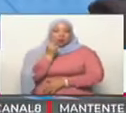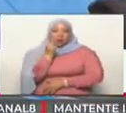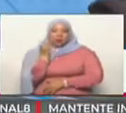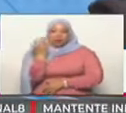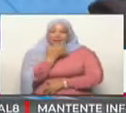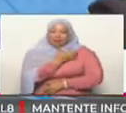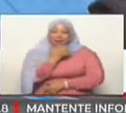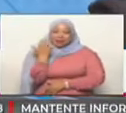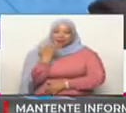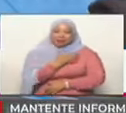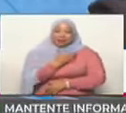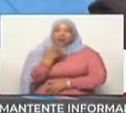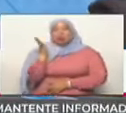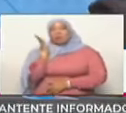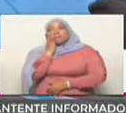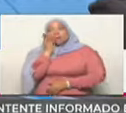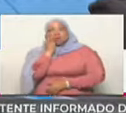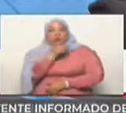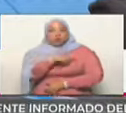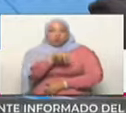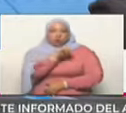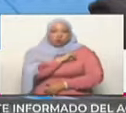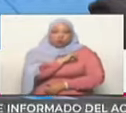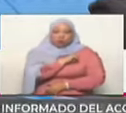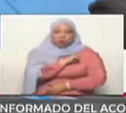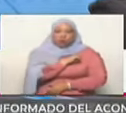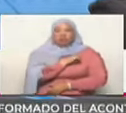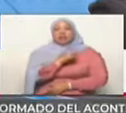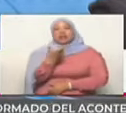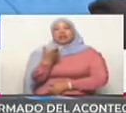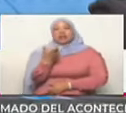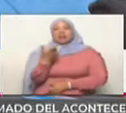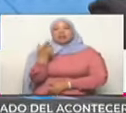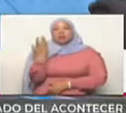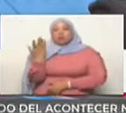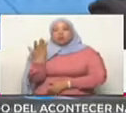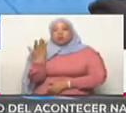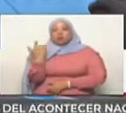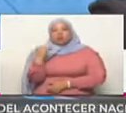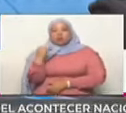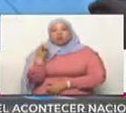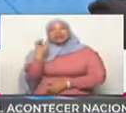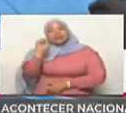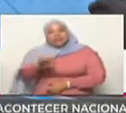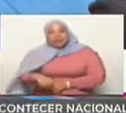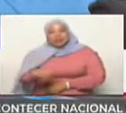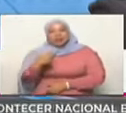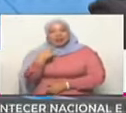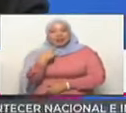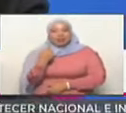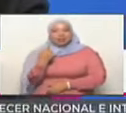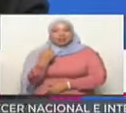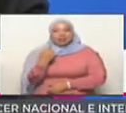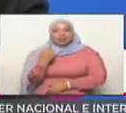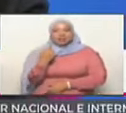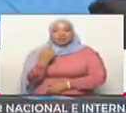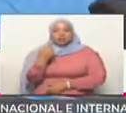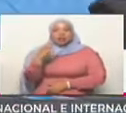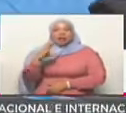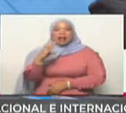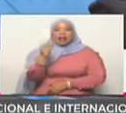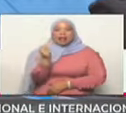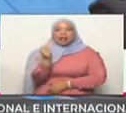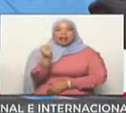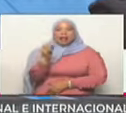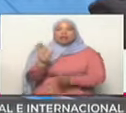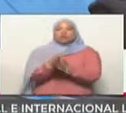era merideña y mi papá era de Río Caribe, de Carúpano. O sea que sí la pegó. ¿Tu 50, papá 50, era de dónde? De Carúpano. Pero tengo